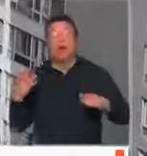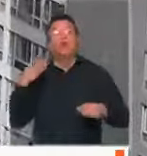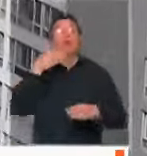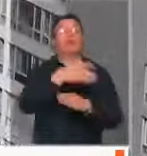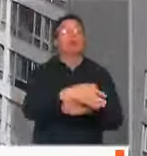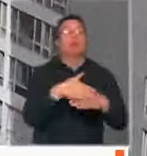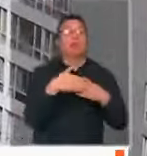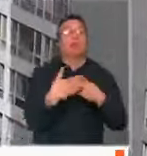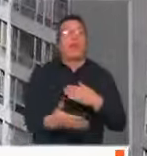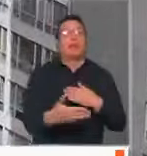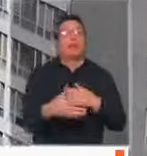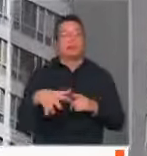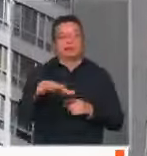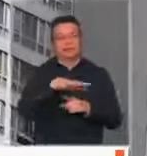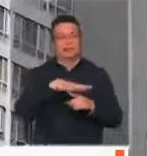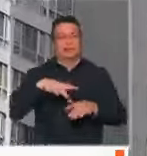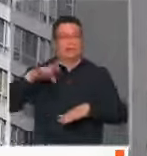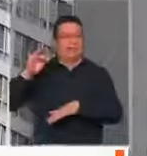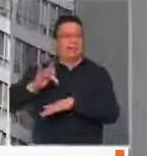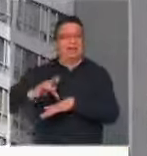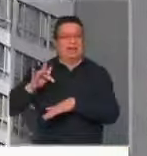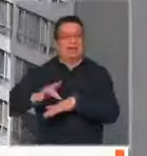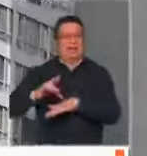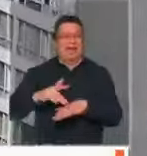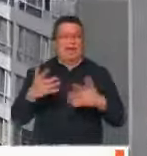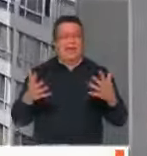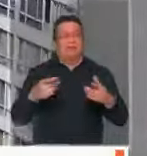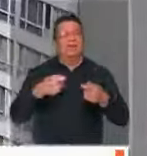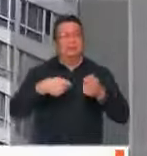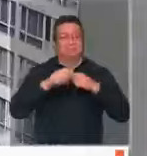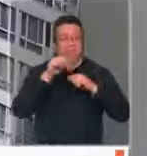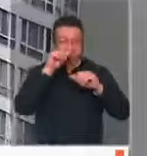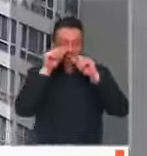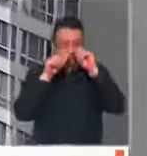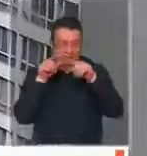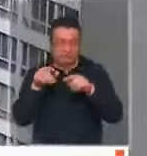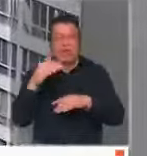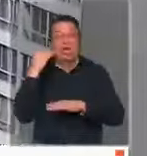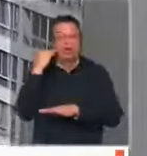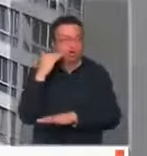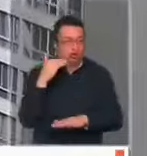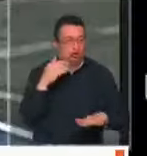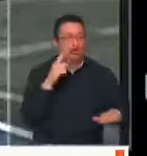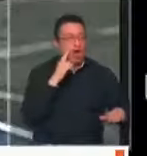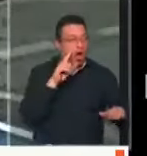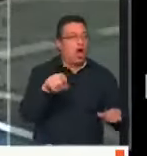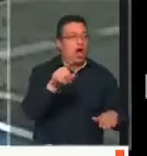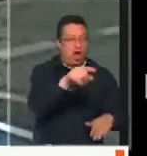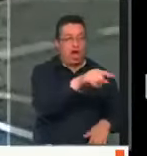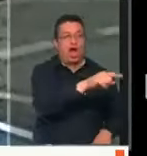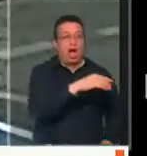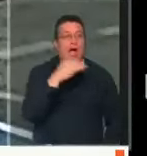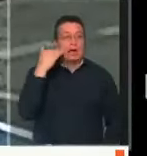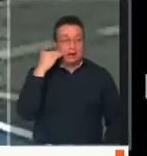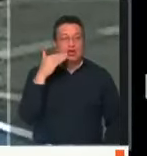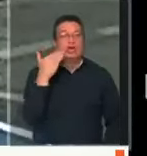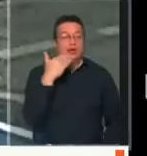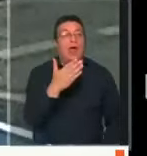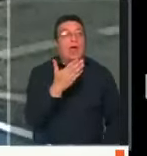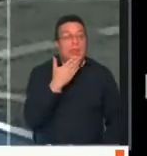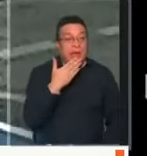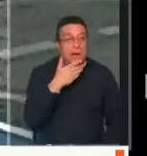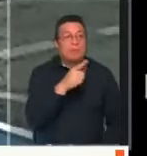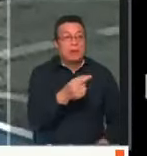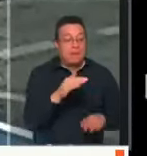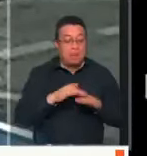Y la situación es crítica, especialmente por el narcotráfico. Con niños pequeños en el lugar, y los niños también entregando